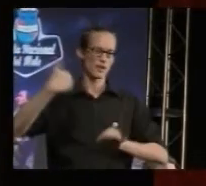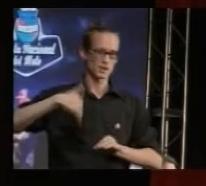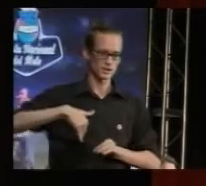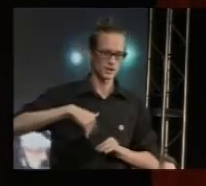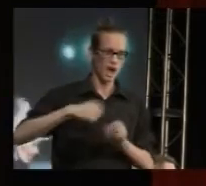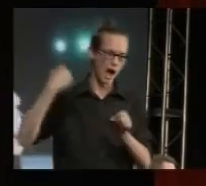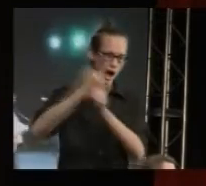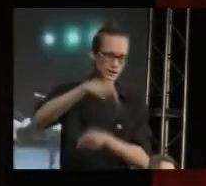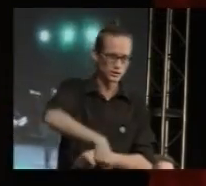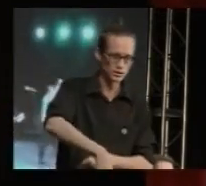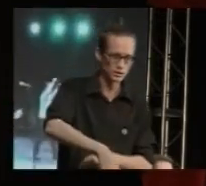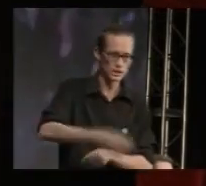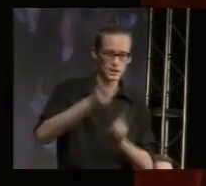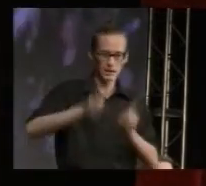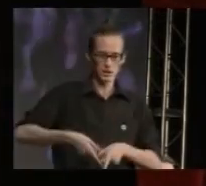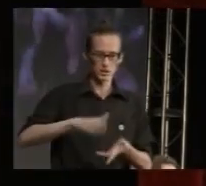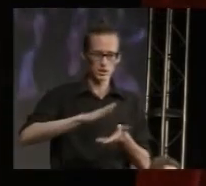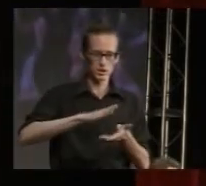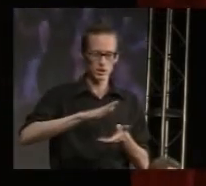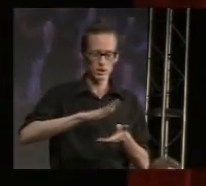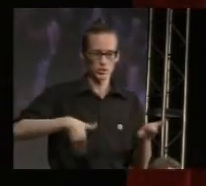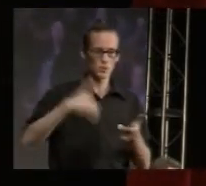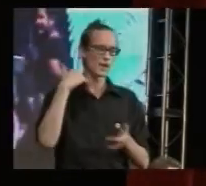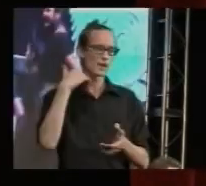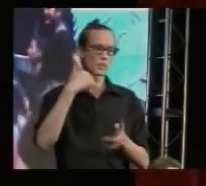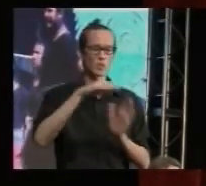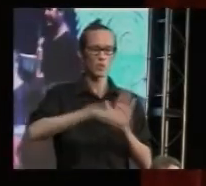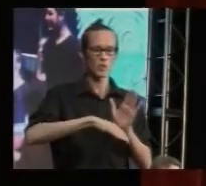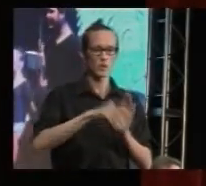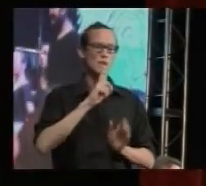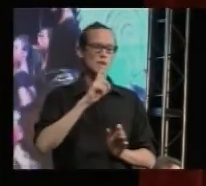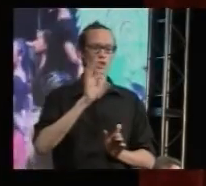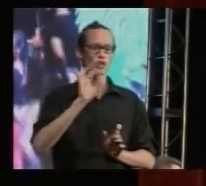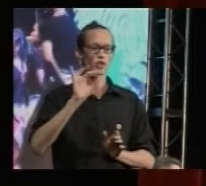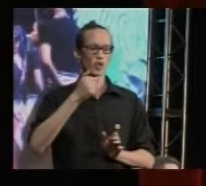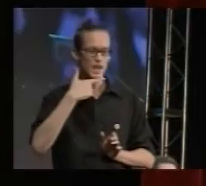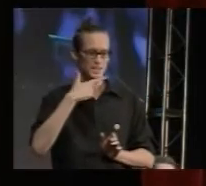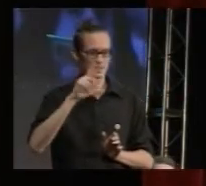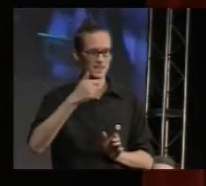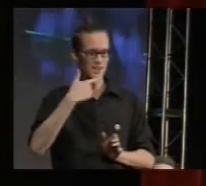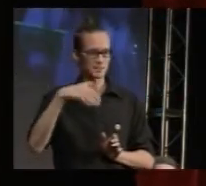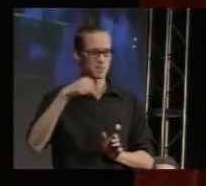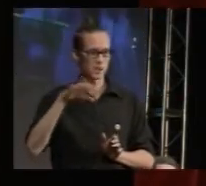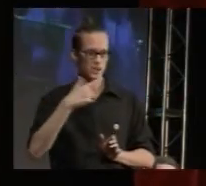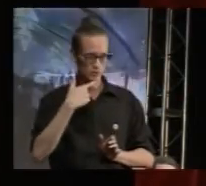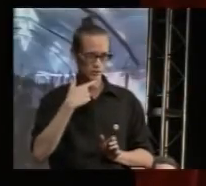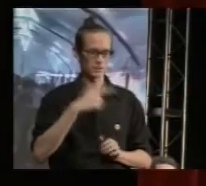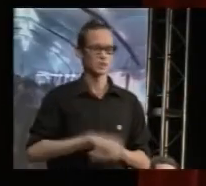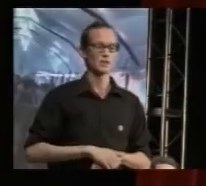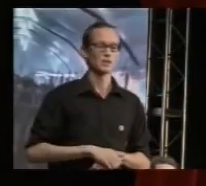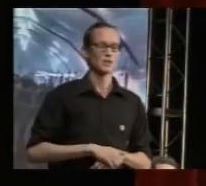más, un libro sobre la historia del programa Todas las Manos y otro sobre artículos periodísticos vinculados a